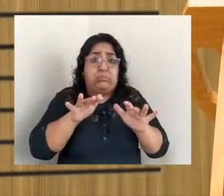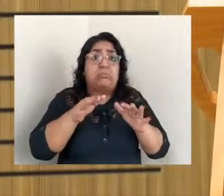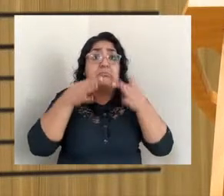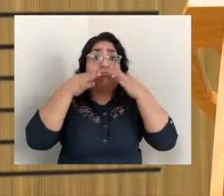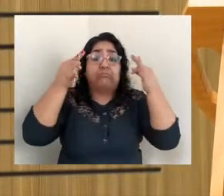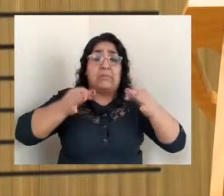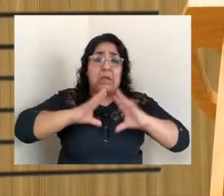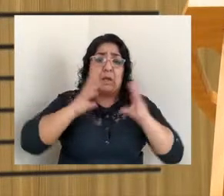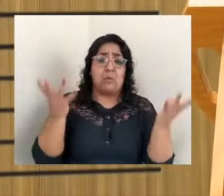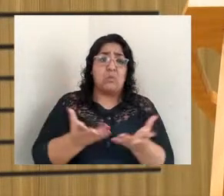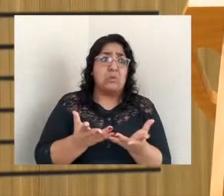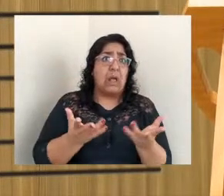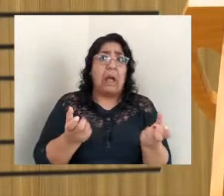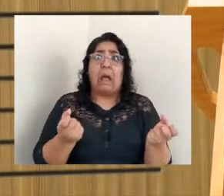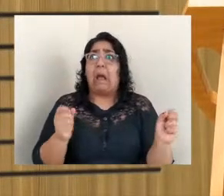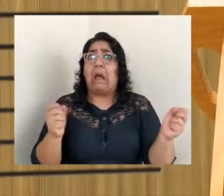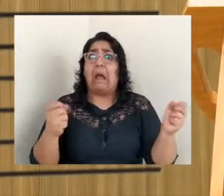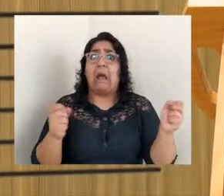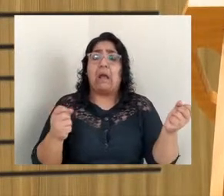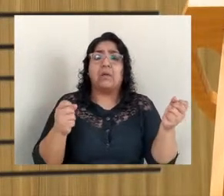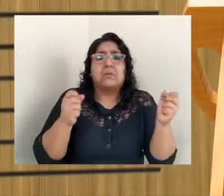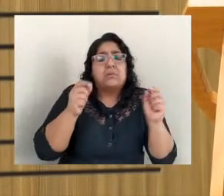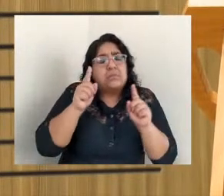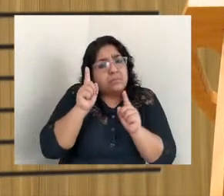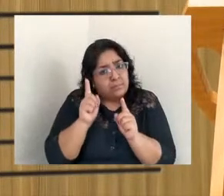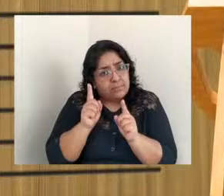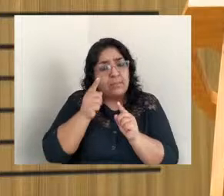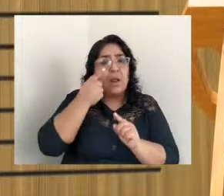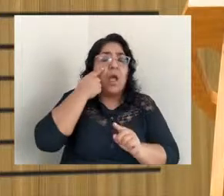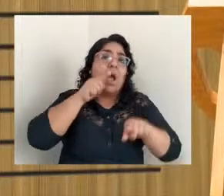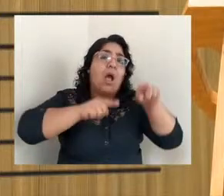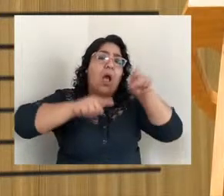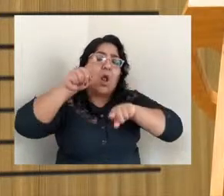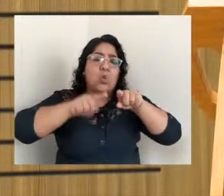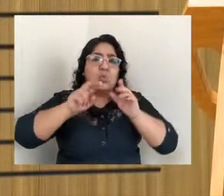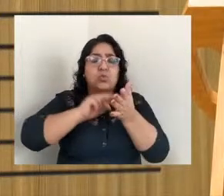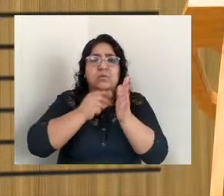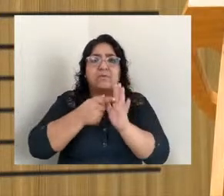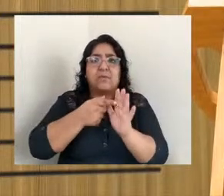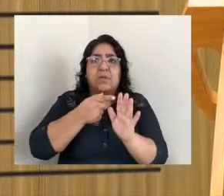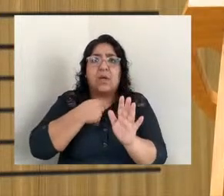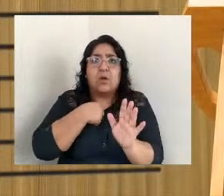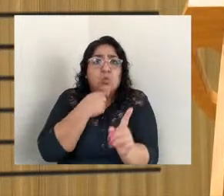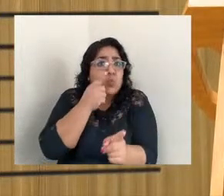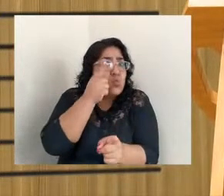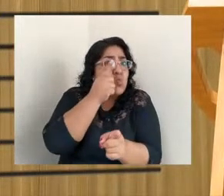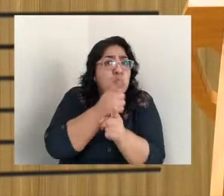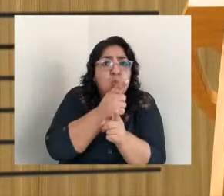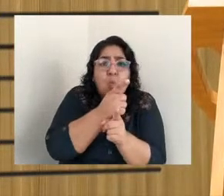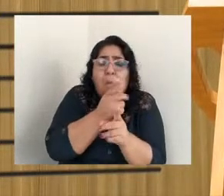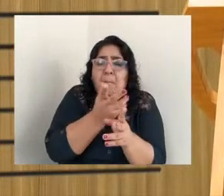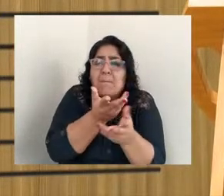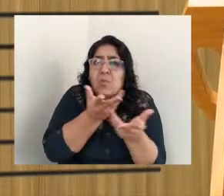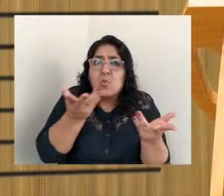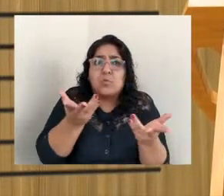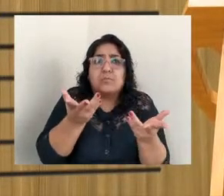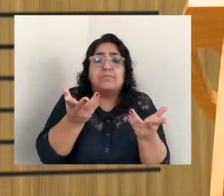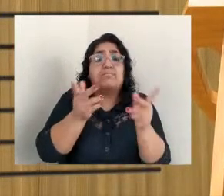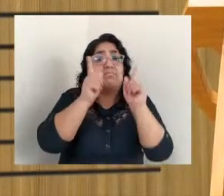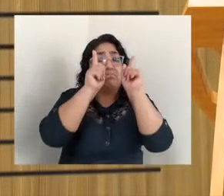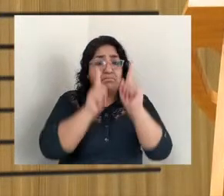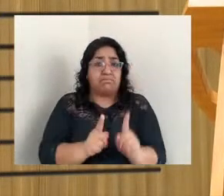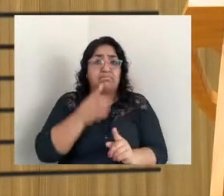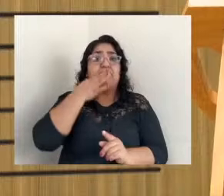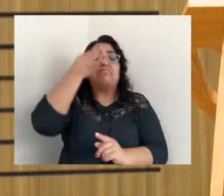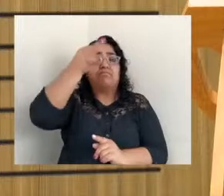ha estremecido al mundo y tal vez para muchos signifique no poder cumplir sus expectativas.